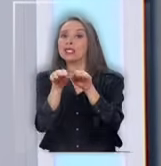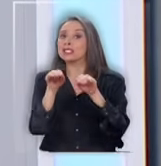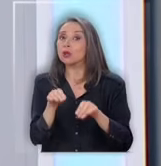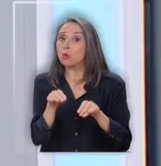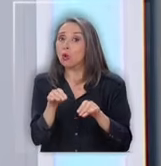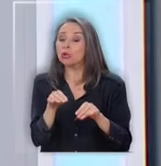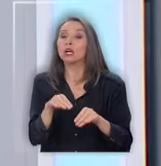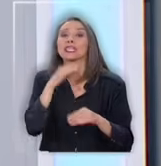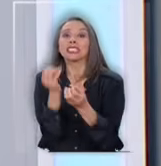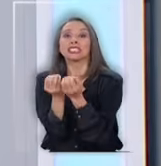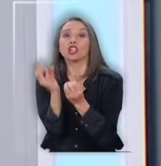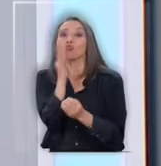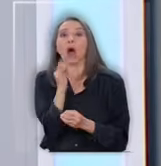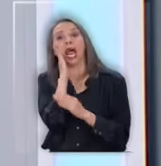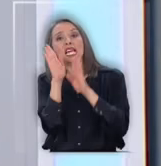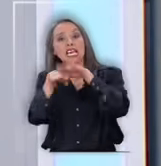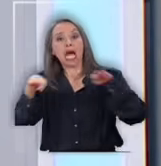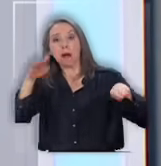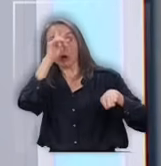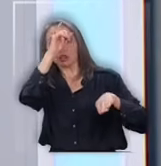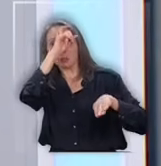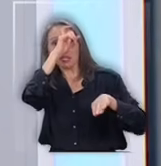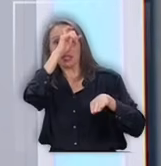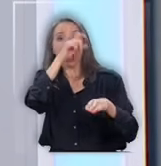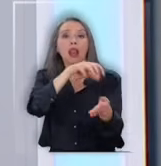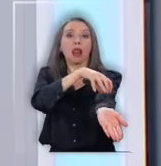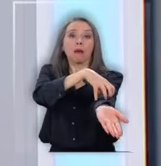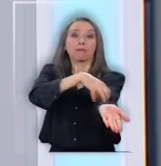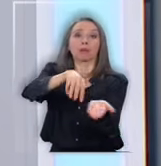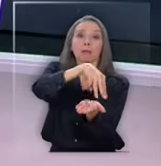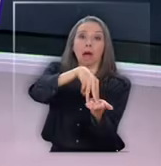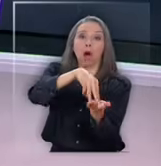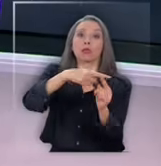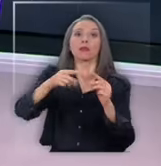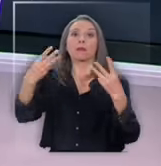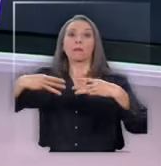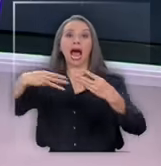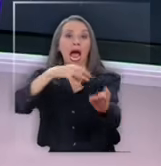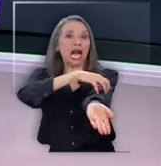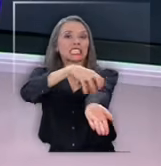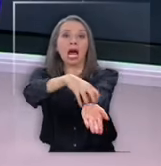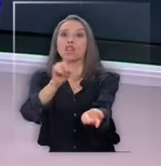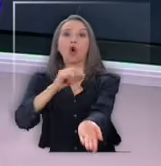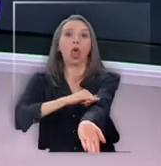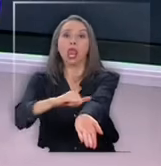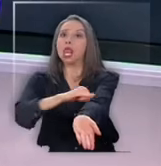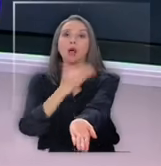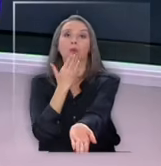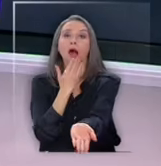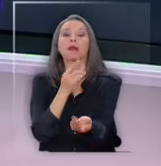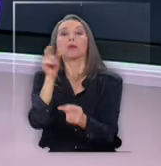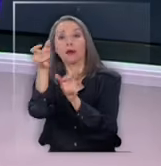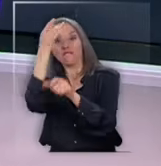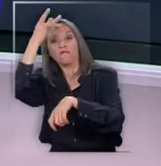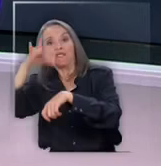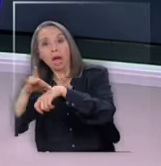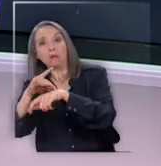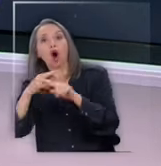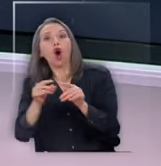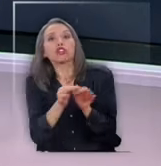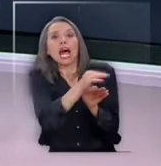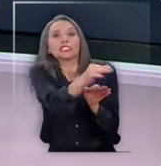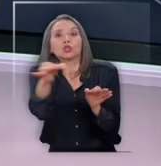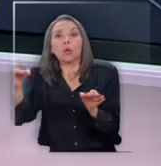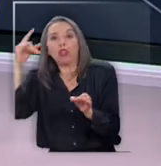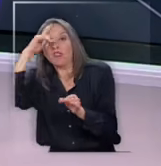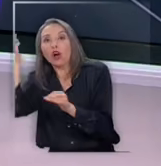una colapso de camas el maule o en magallanes donde efectivamente se puede desplazar pacientes no es fácil mover a pacientes y estamos todavía con la foto